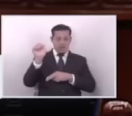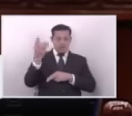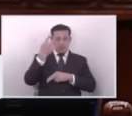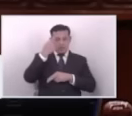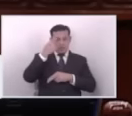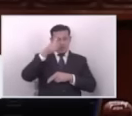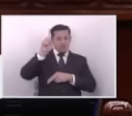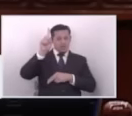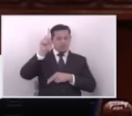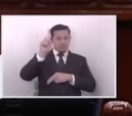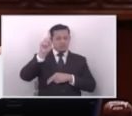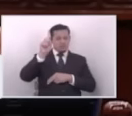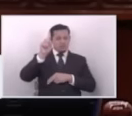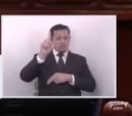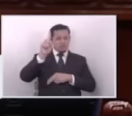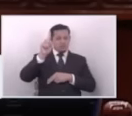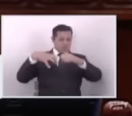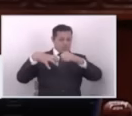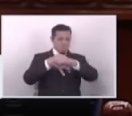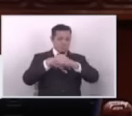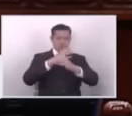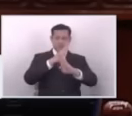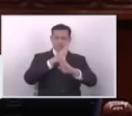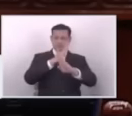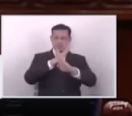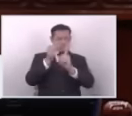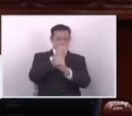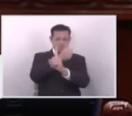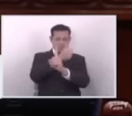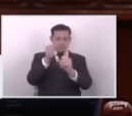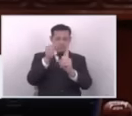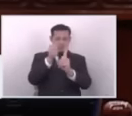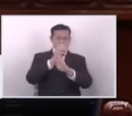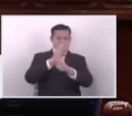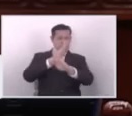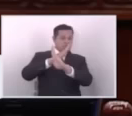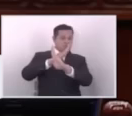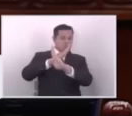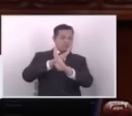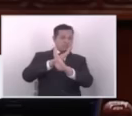Ideas. La corrupción se tiene que combatir, se tiene que prevenir.